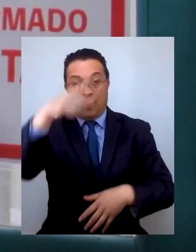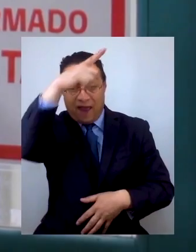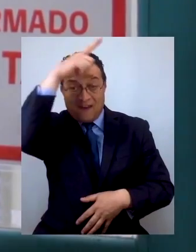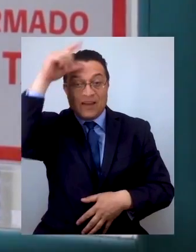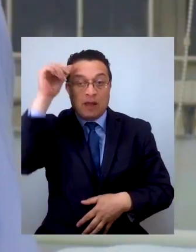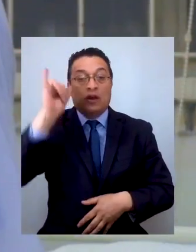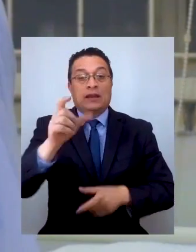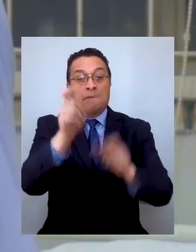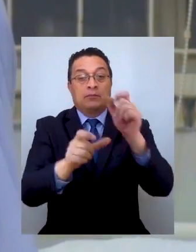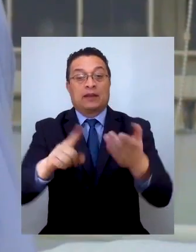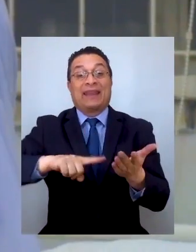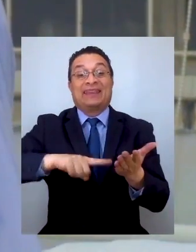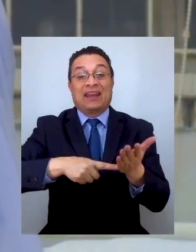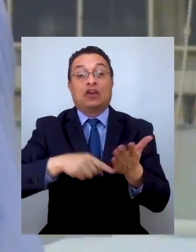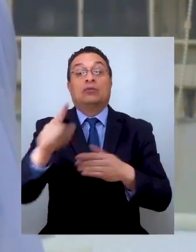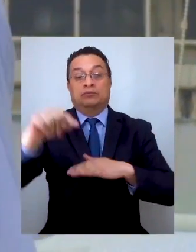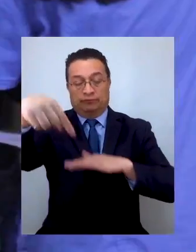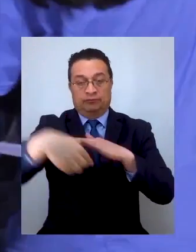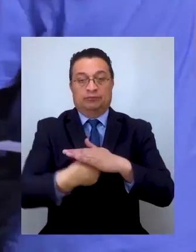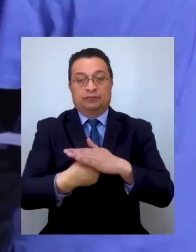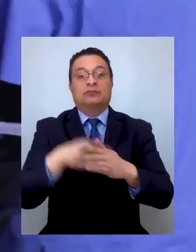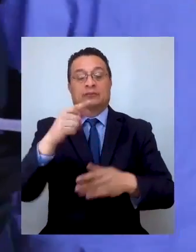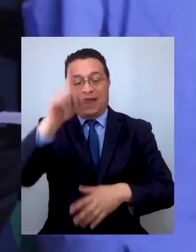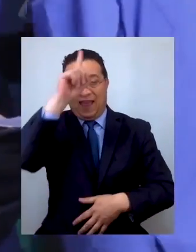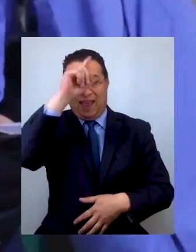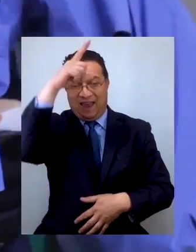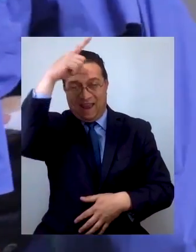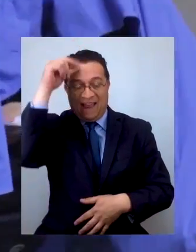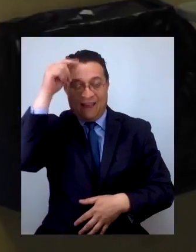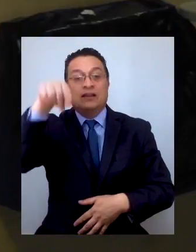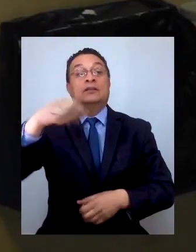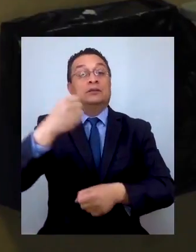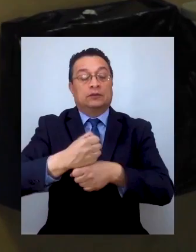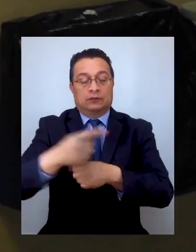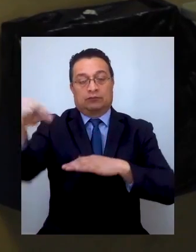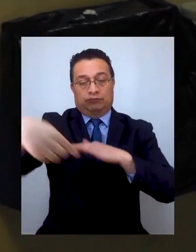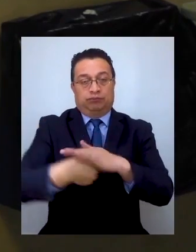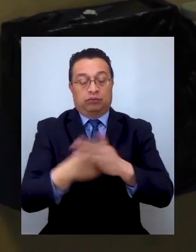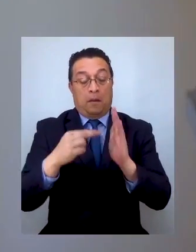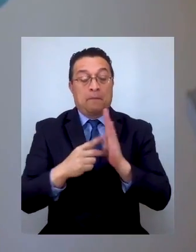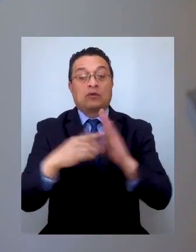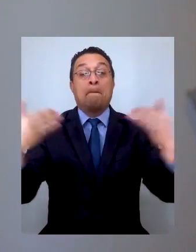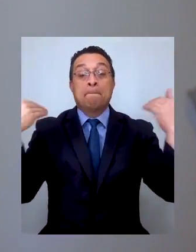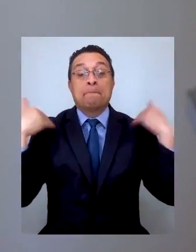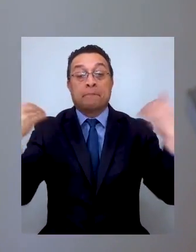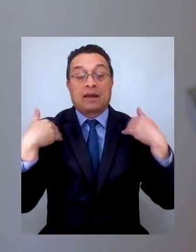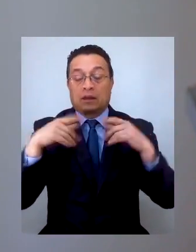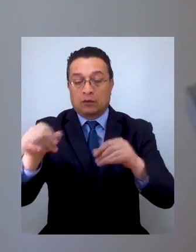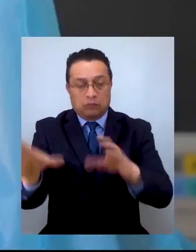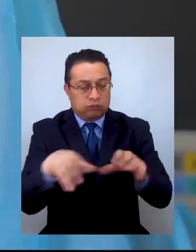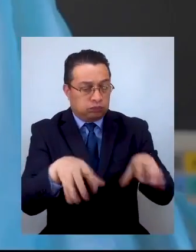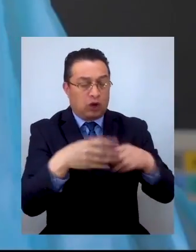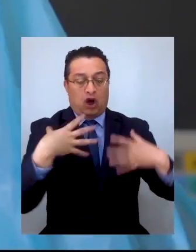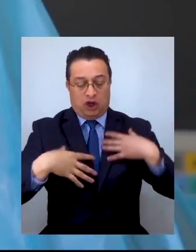los enfermeros y personal técnico, ingresaron internos de enfermería a quienes se les realizó un paso práctico de colocación